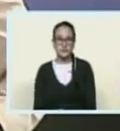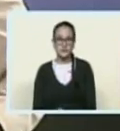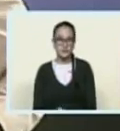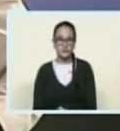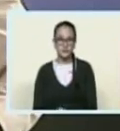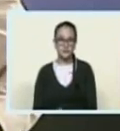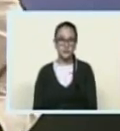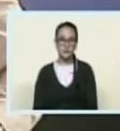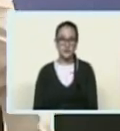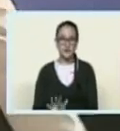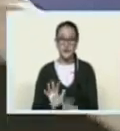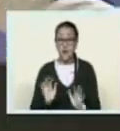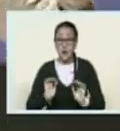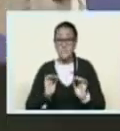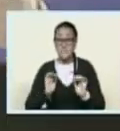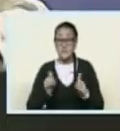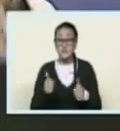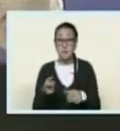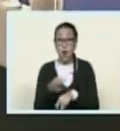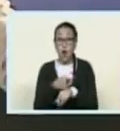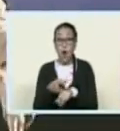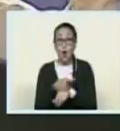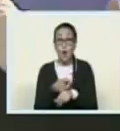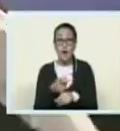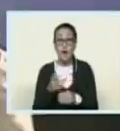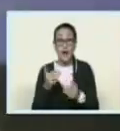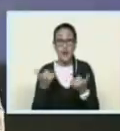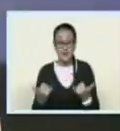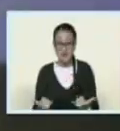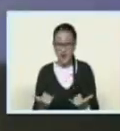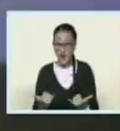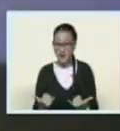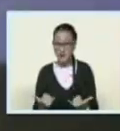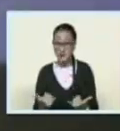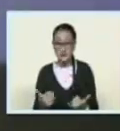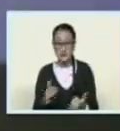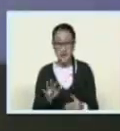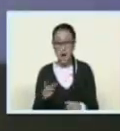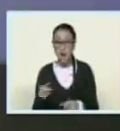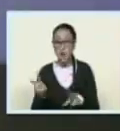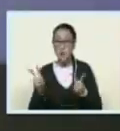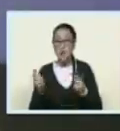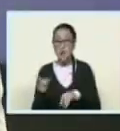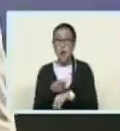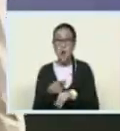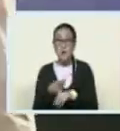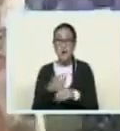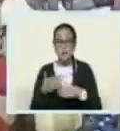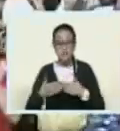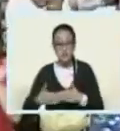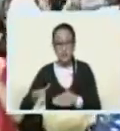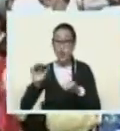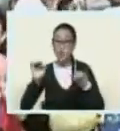empezamos a gobernar, cayendo y corriendo, ahorita mismo, ya, arrancó el nuevo gobierno.